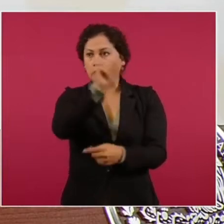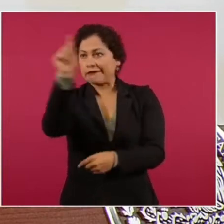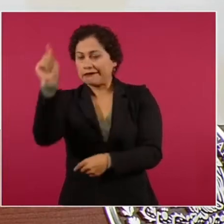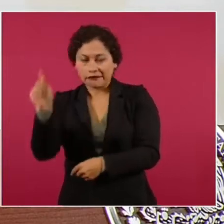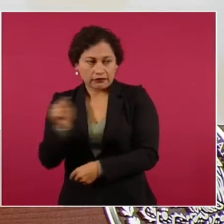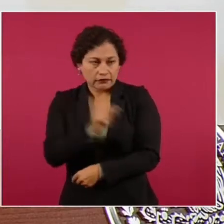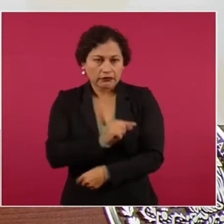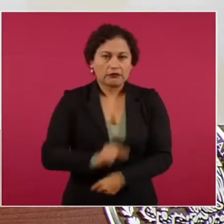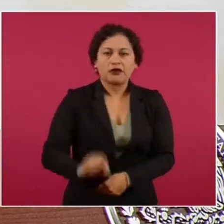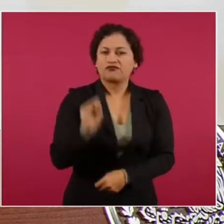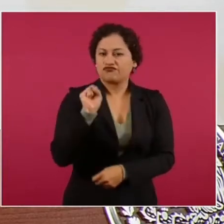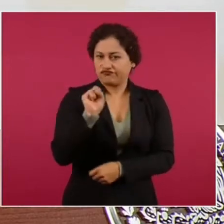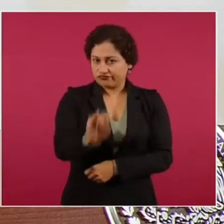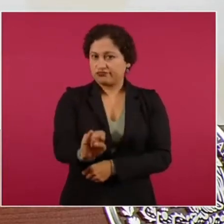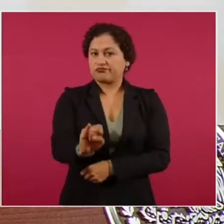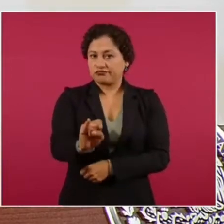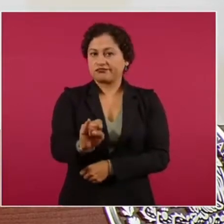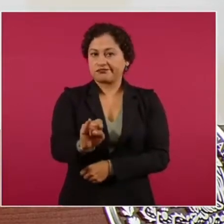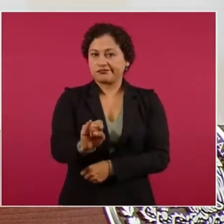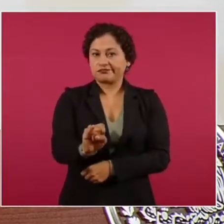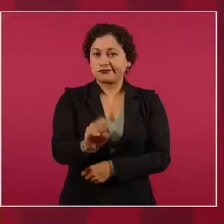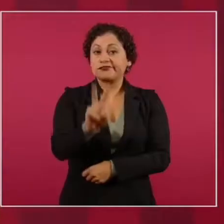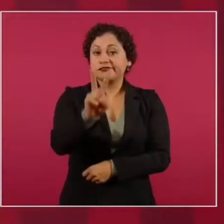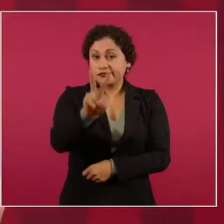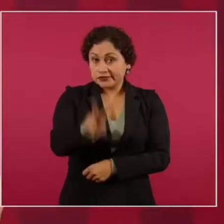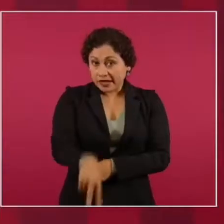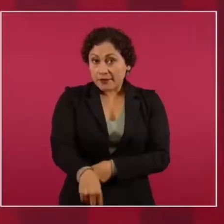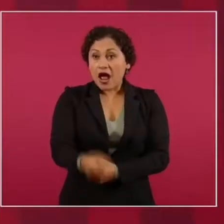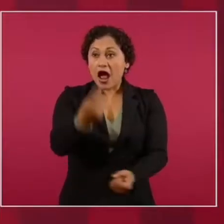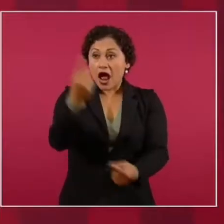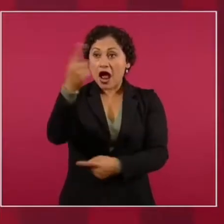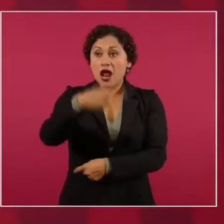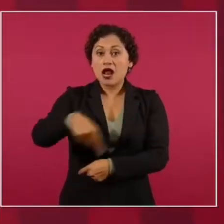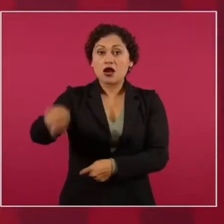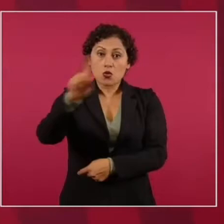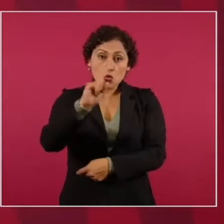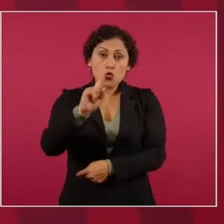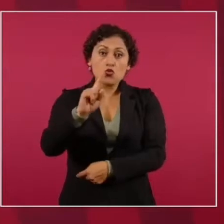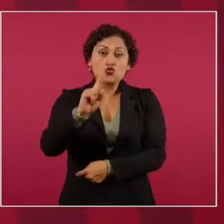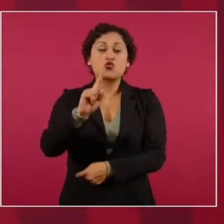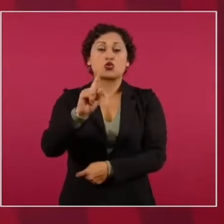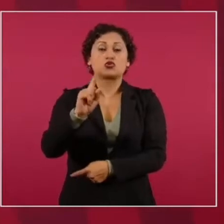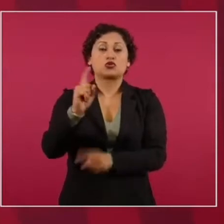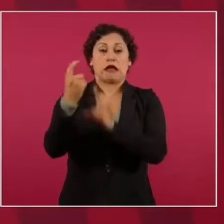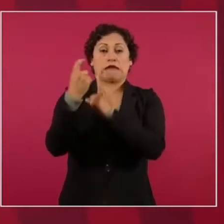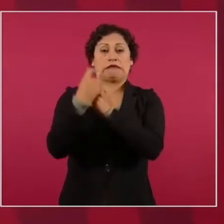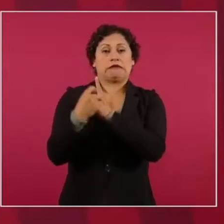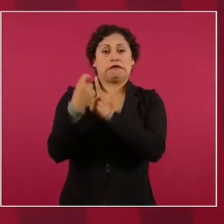Hasta se han burlado de mí los